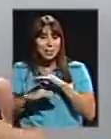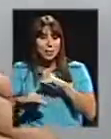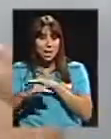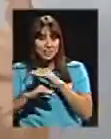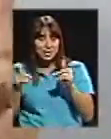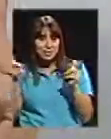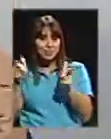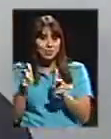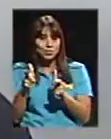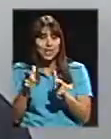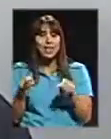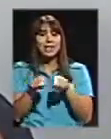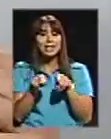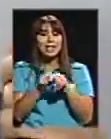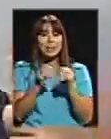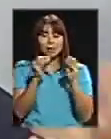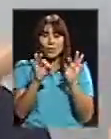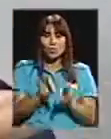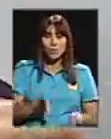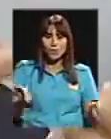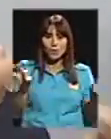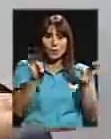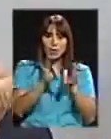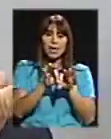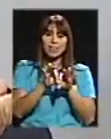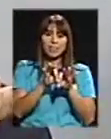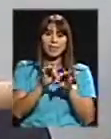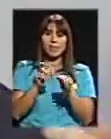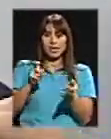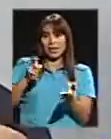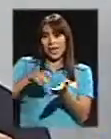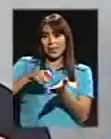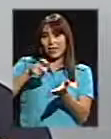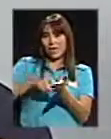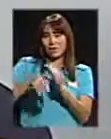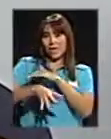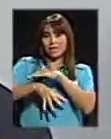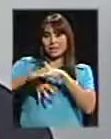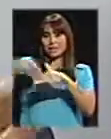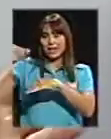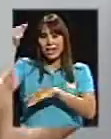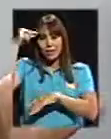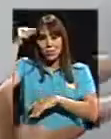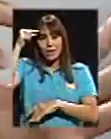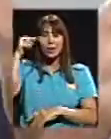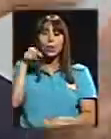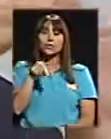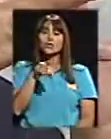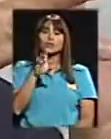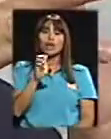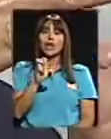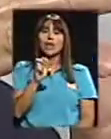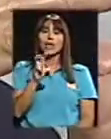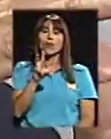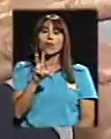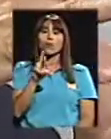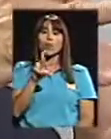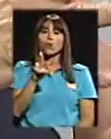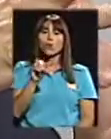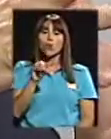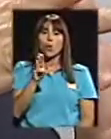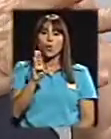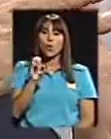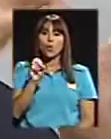y otra cosa importante, a la deuda externa del gobierno. Estos eurobonos están en este momento en el